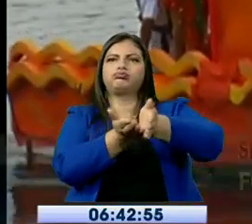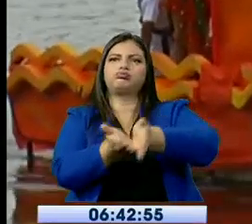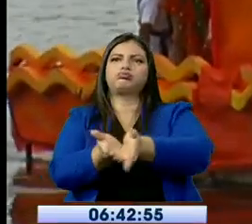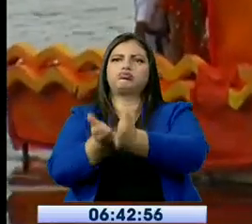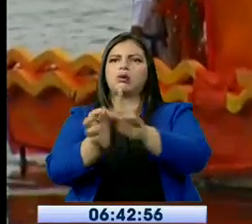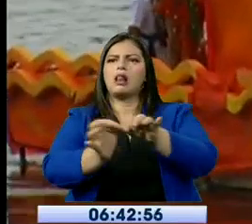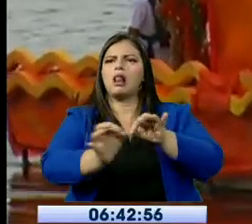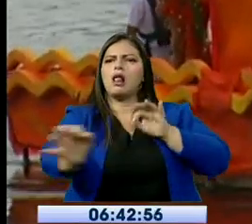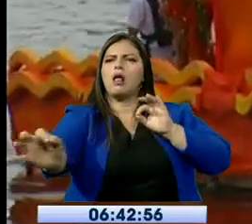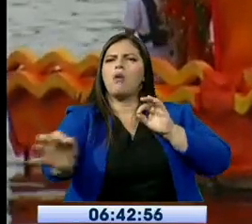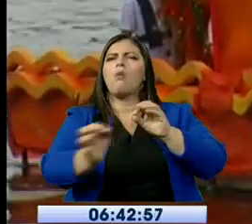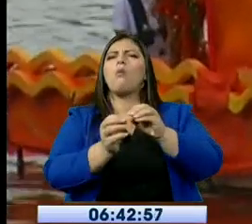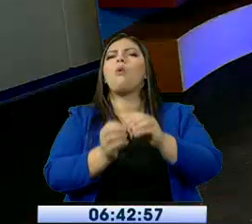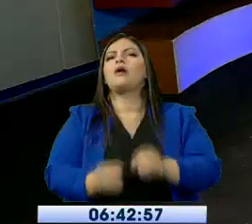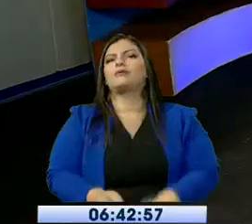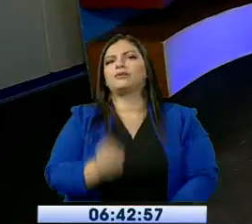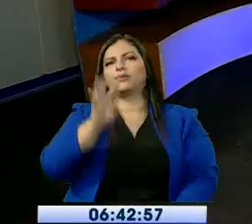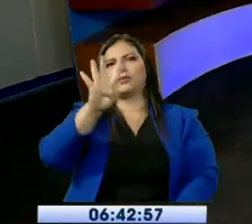Ítalo Ruiz.